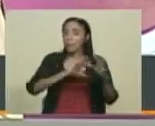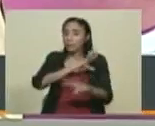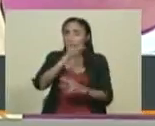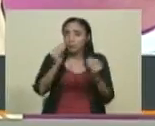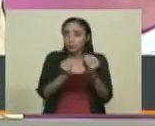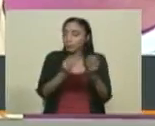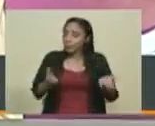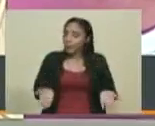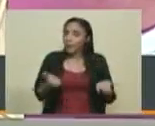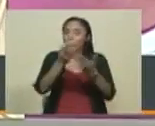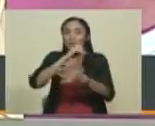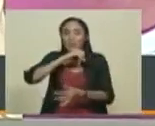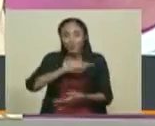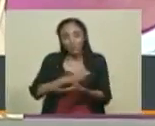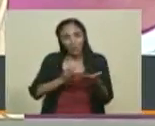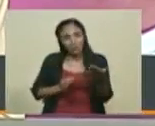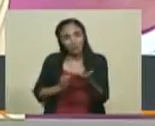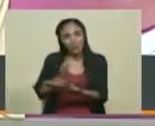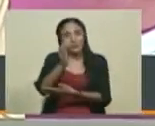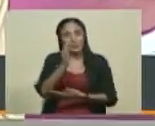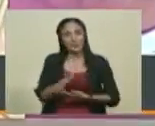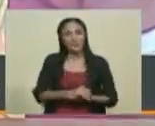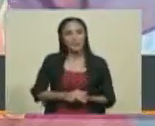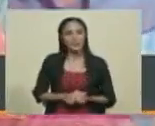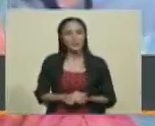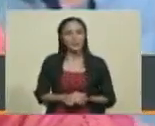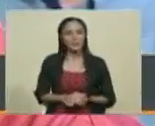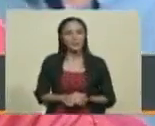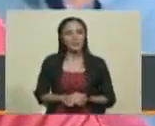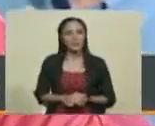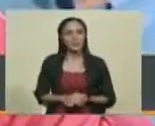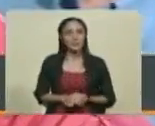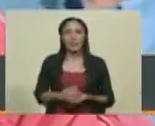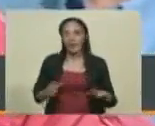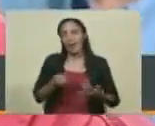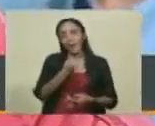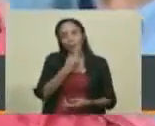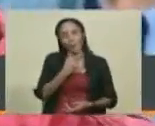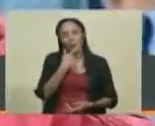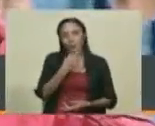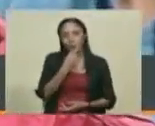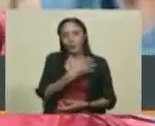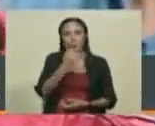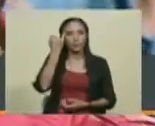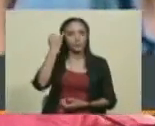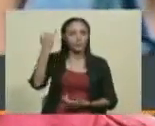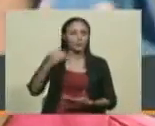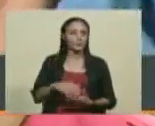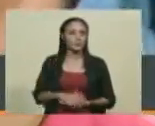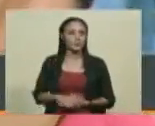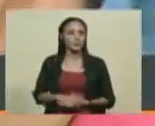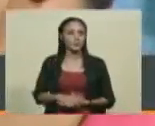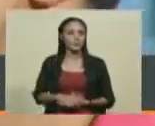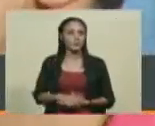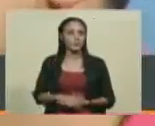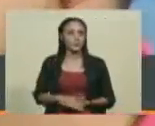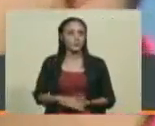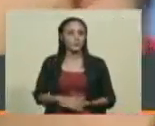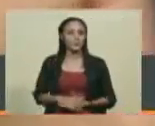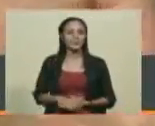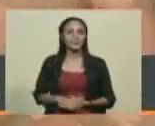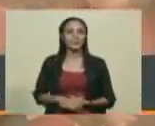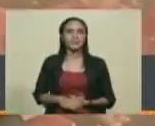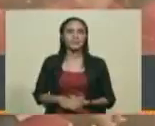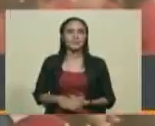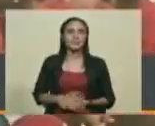oro, ¿verdad? Bonito ese pensamiento, Franley. Veo en la juventud